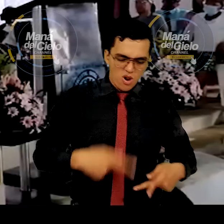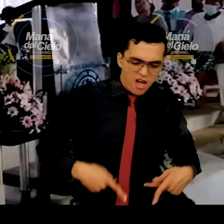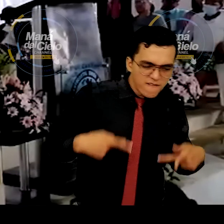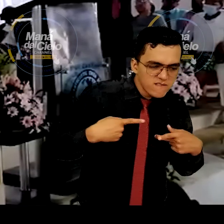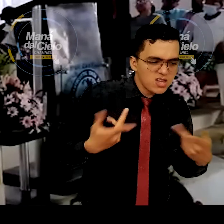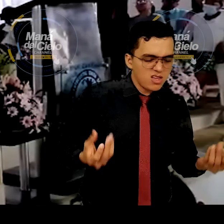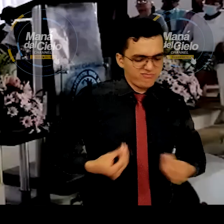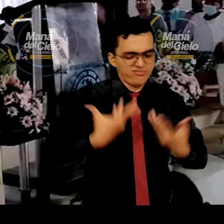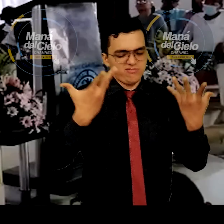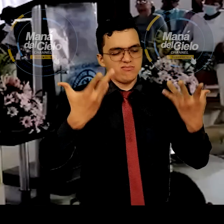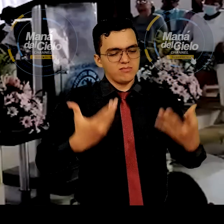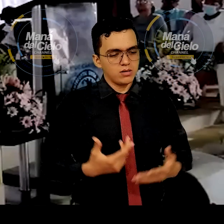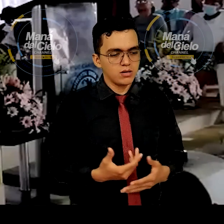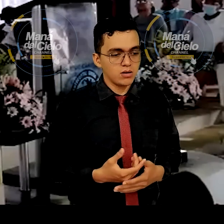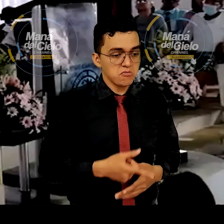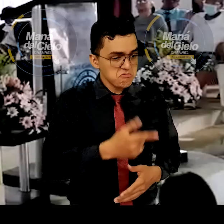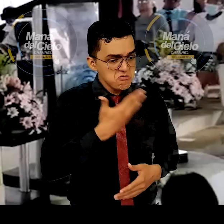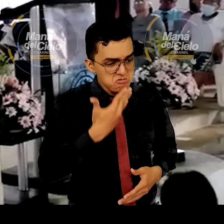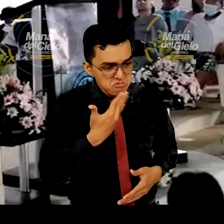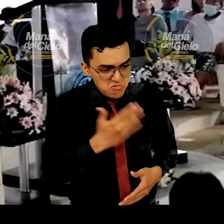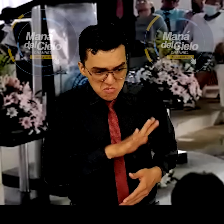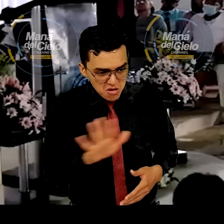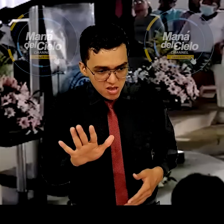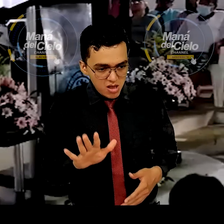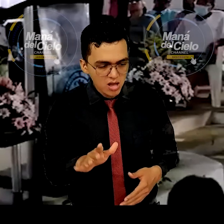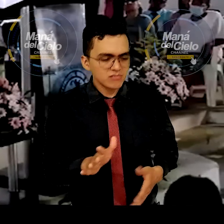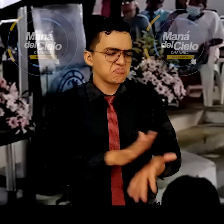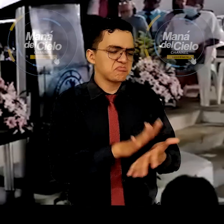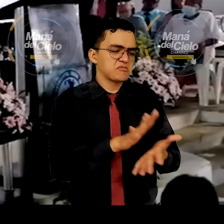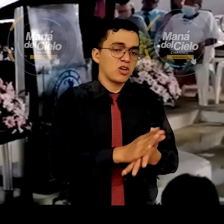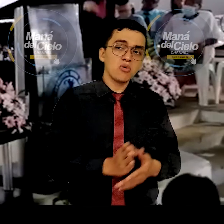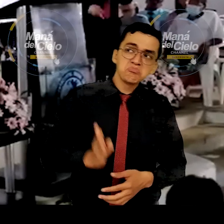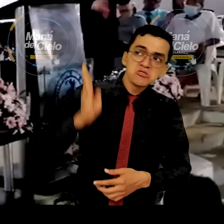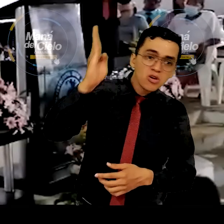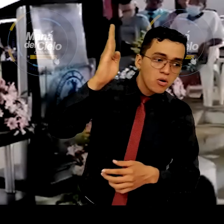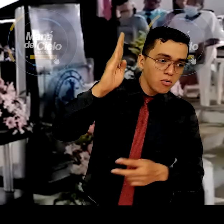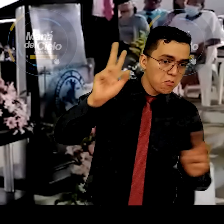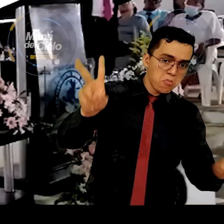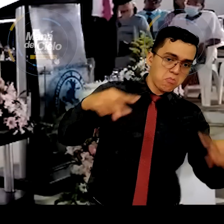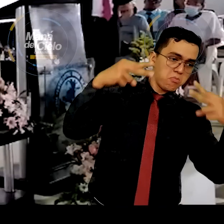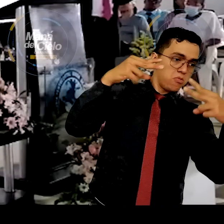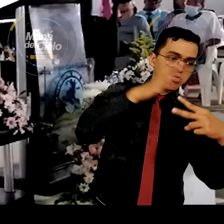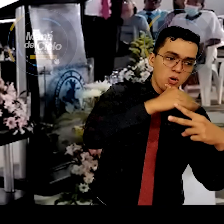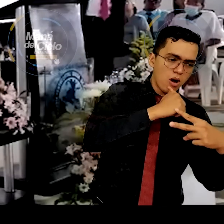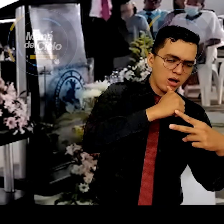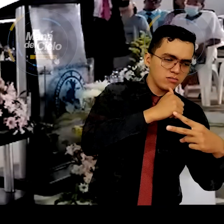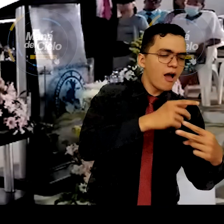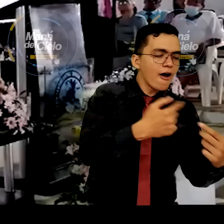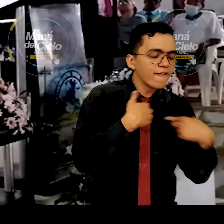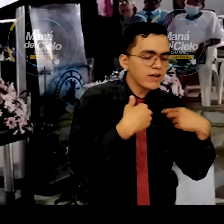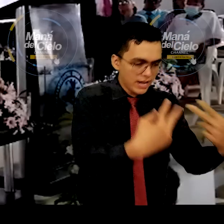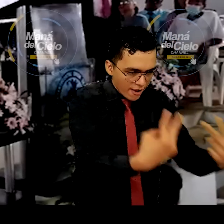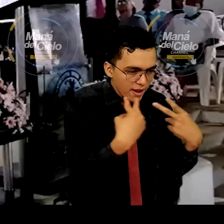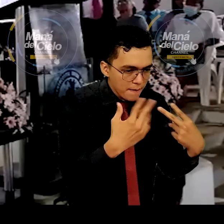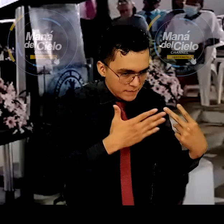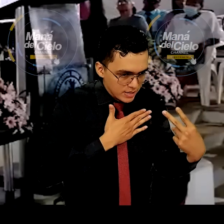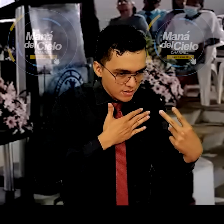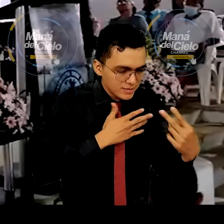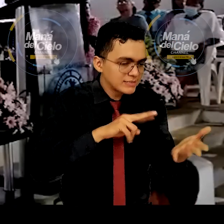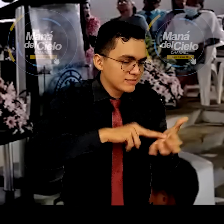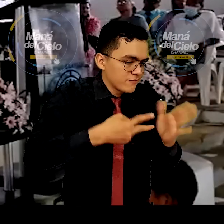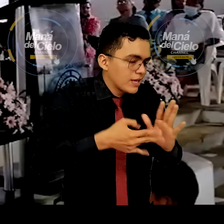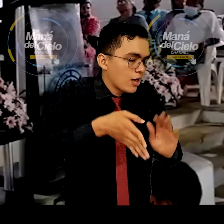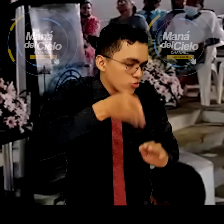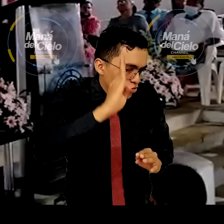Y si eso no es suficiente, el que me ha visto al Padre, me ha visto a mí porque somos la misma cosa. Yo soy Dios.